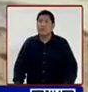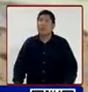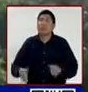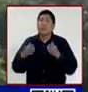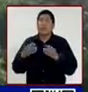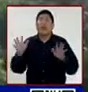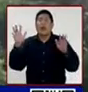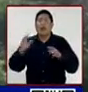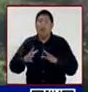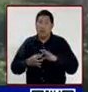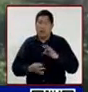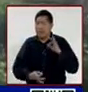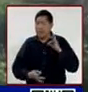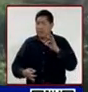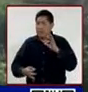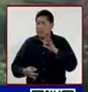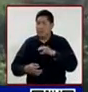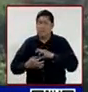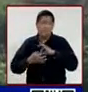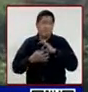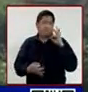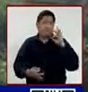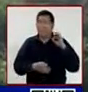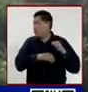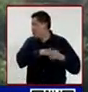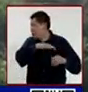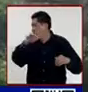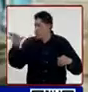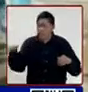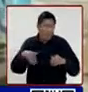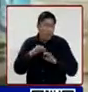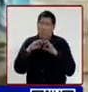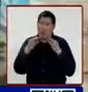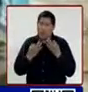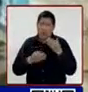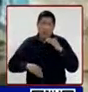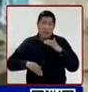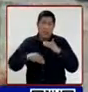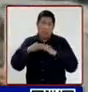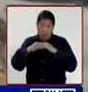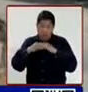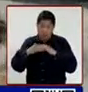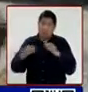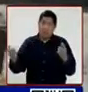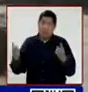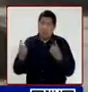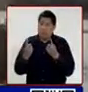Y ya se han hecho las notificaciones correspondientes a las familias. Se ha dado un plazo para que ellos puedan apersonarse.